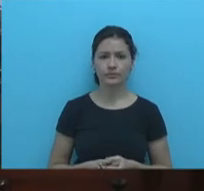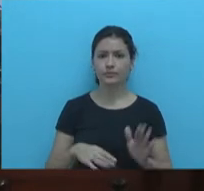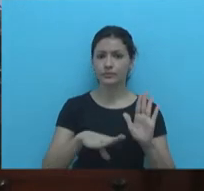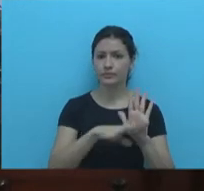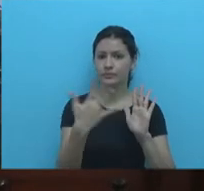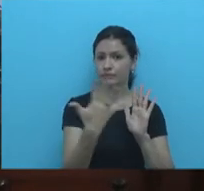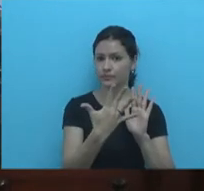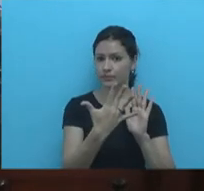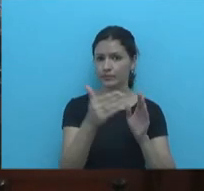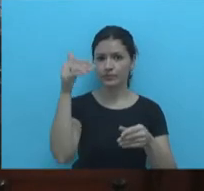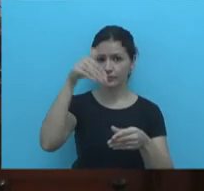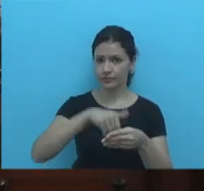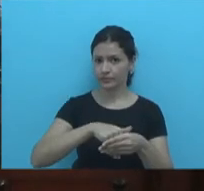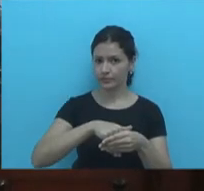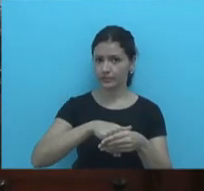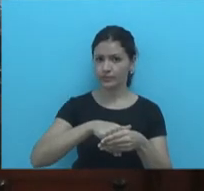Artículo 5.